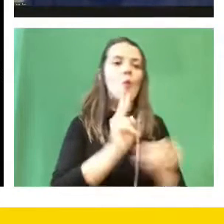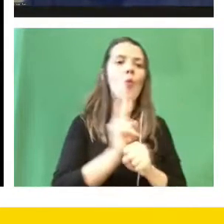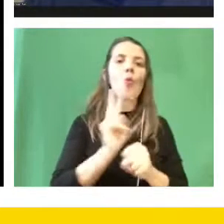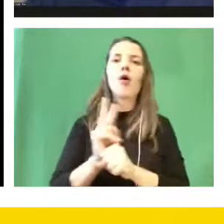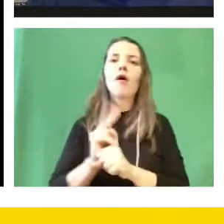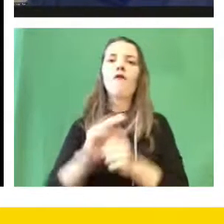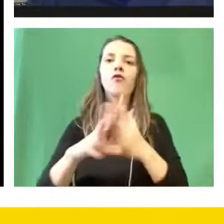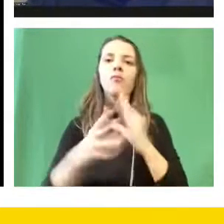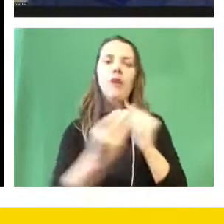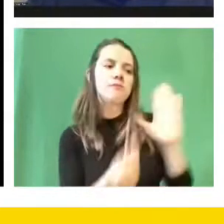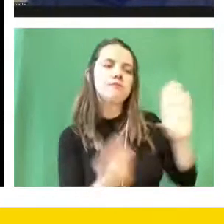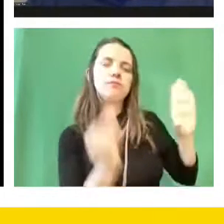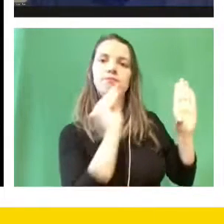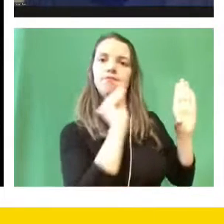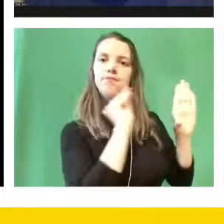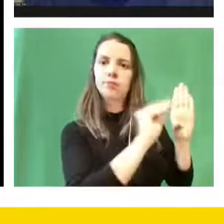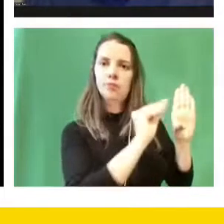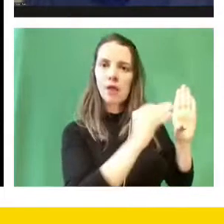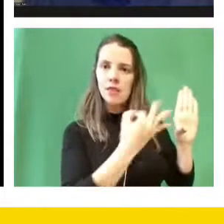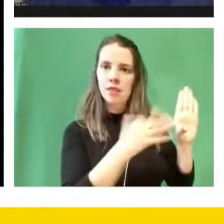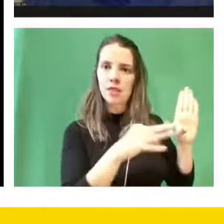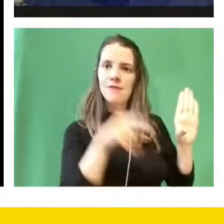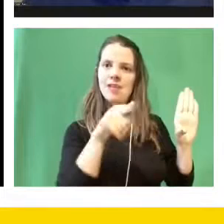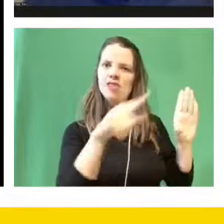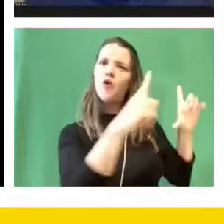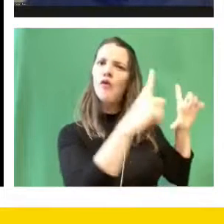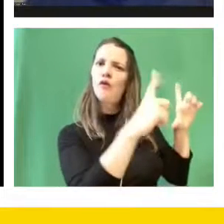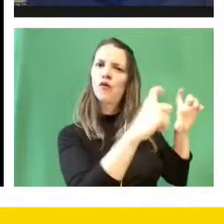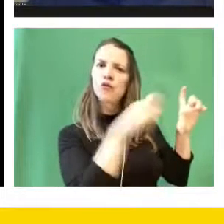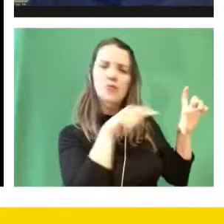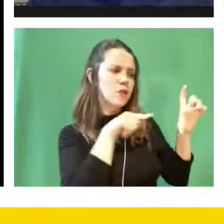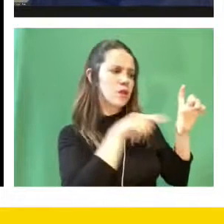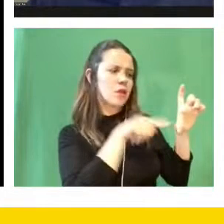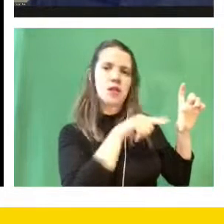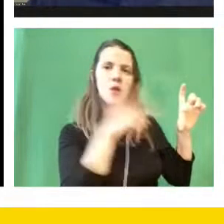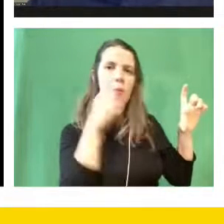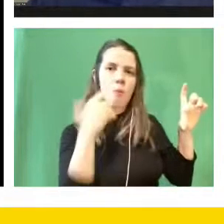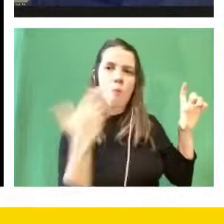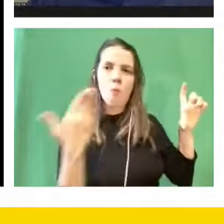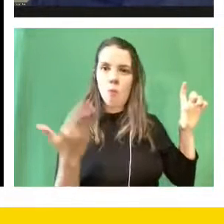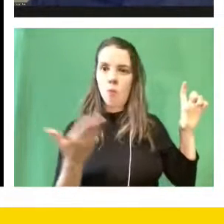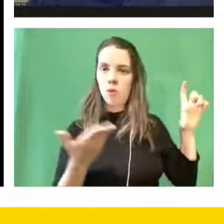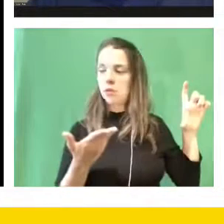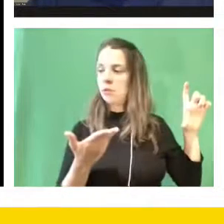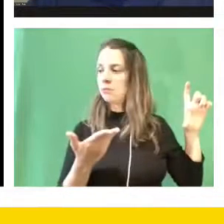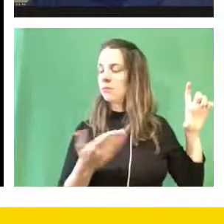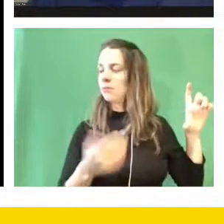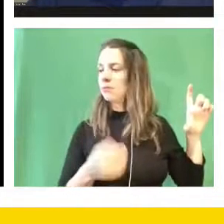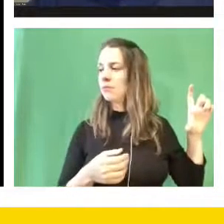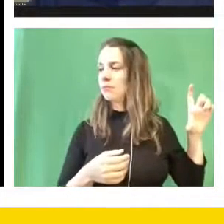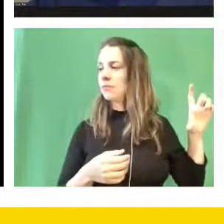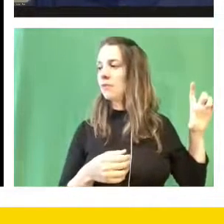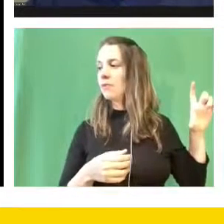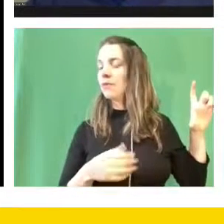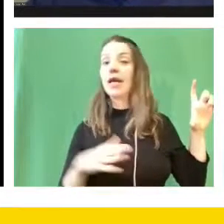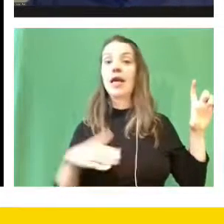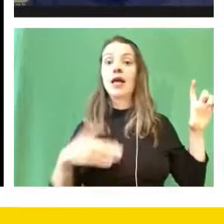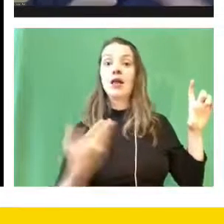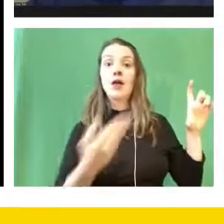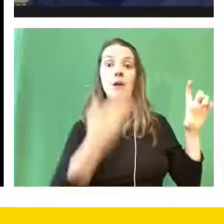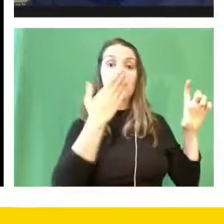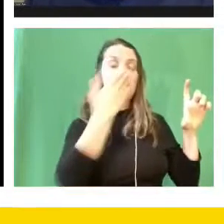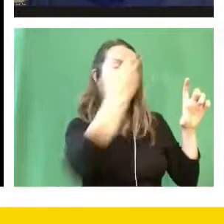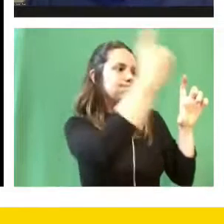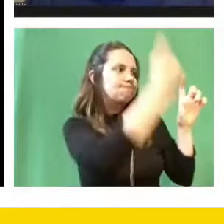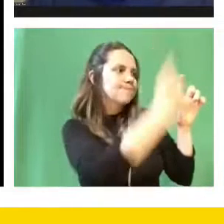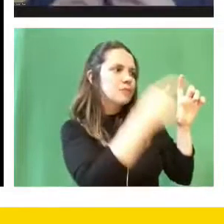Entonces, ahí les presento una foto. Este proceso acaba de empezar. Y la idea es que este plan de emergencia en el fondo tiene dos aspectos,